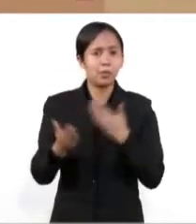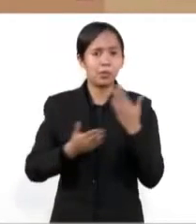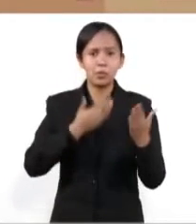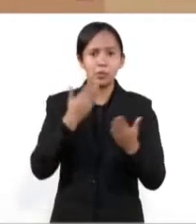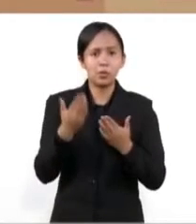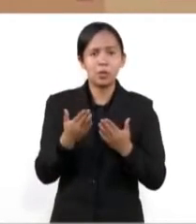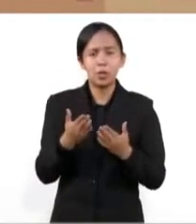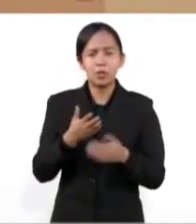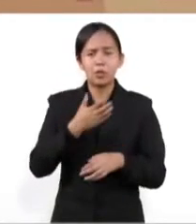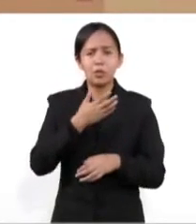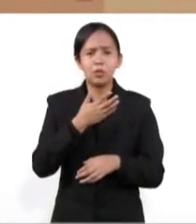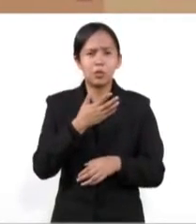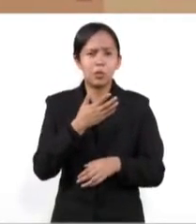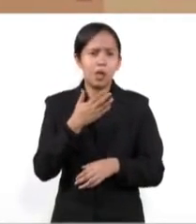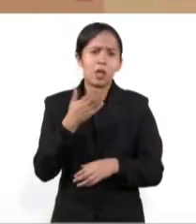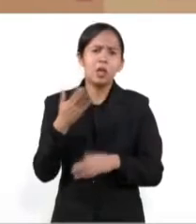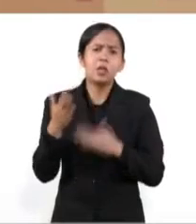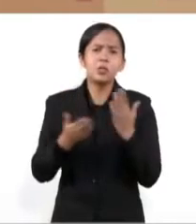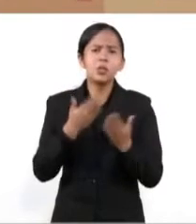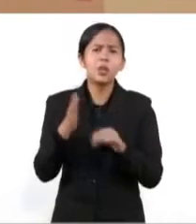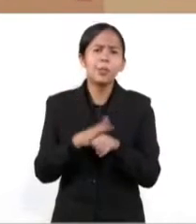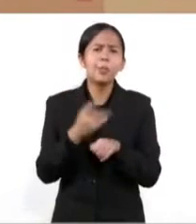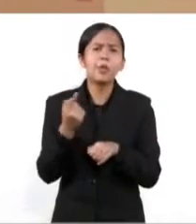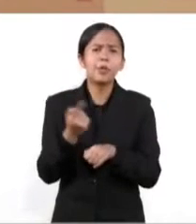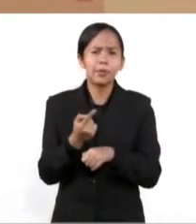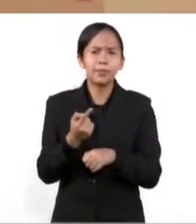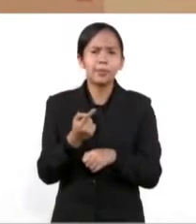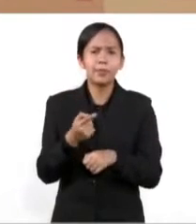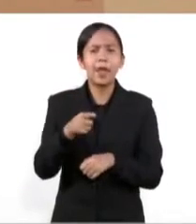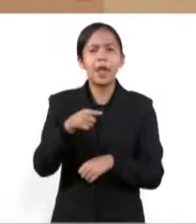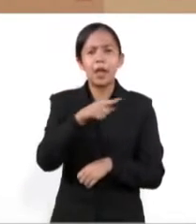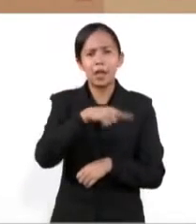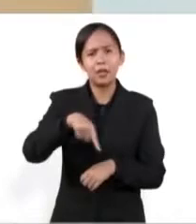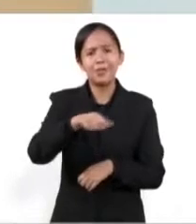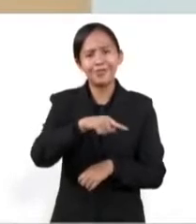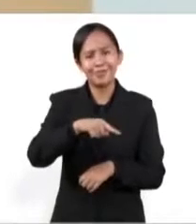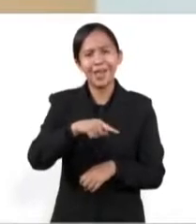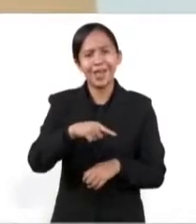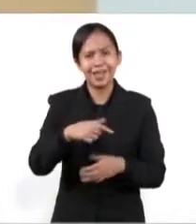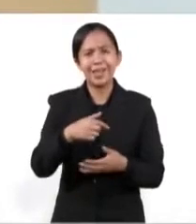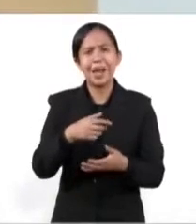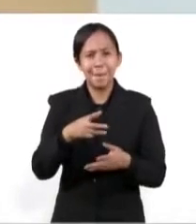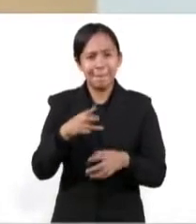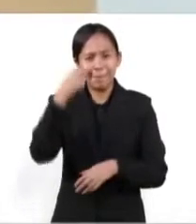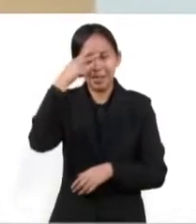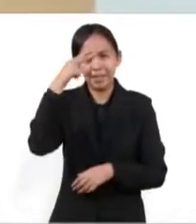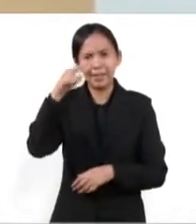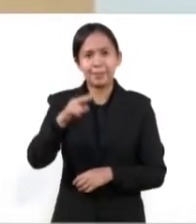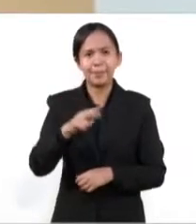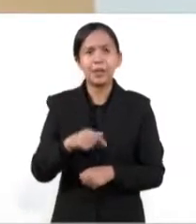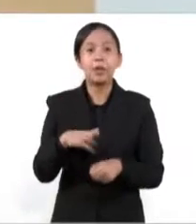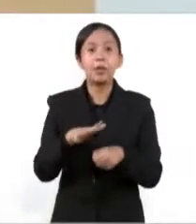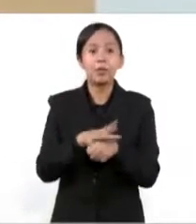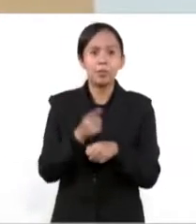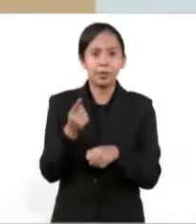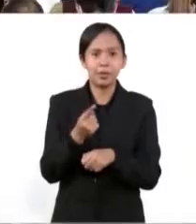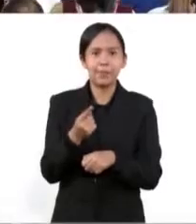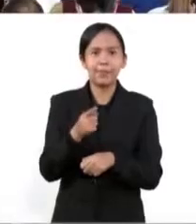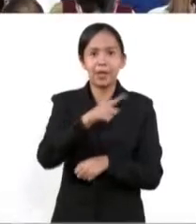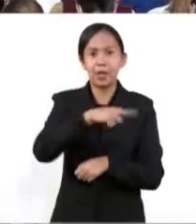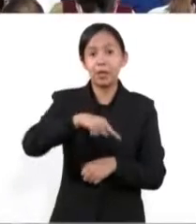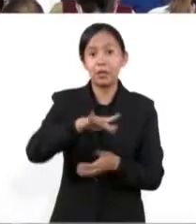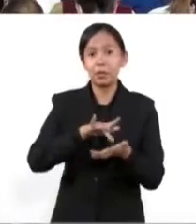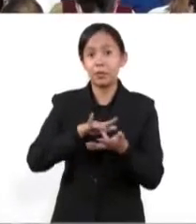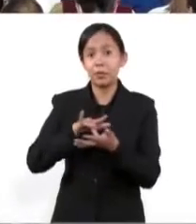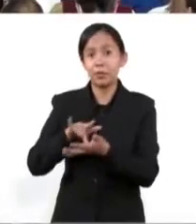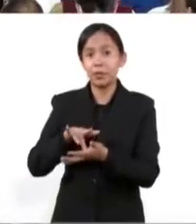en esta gran universidad si no fuera por el pueblo de México. Porque quien sostiene la escuela pública,